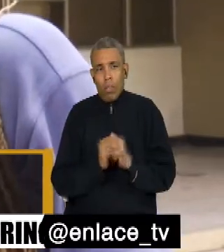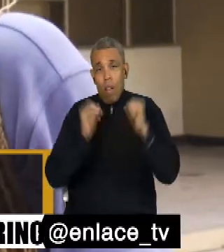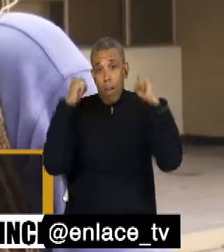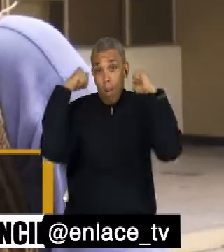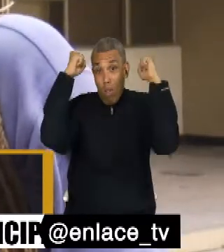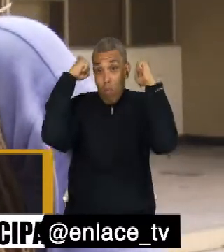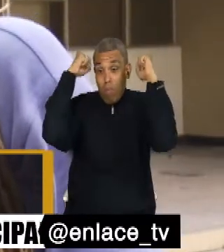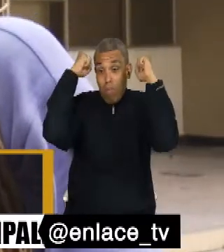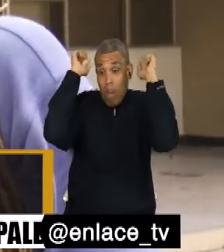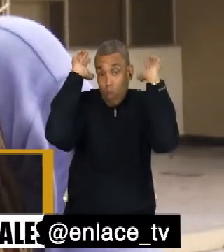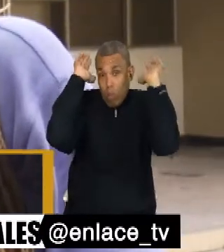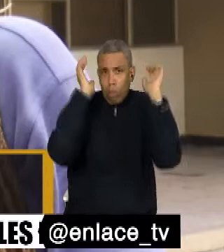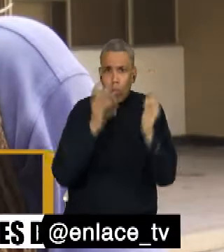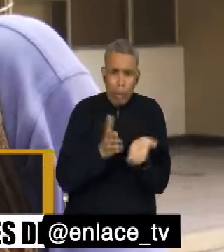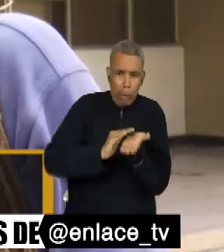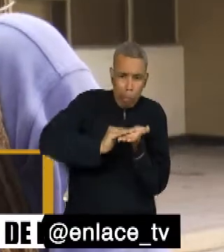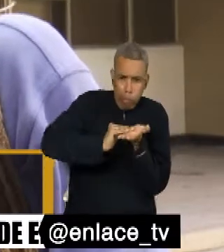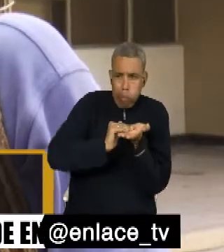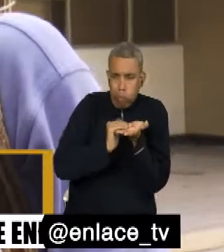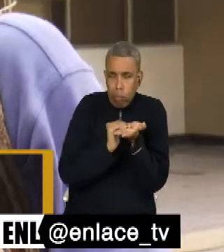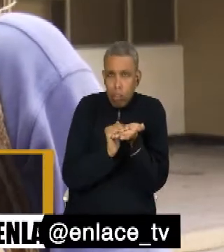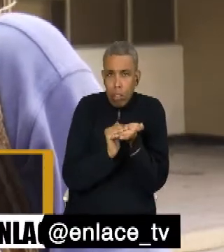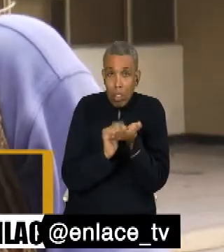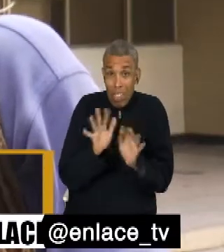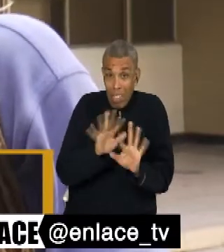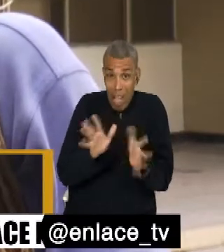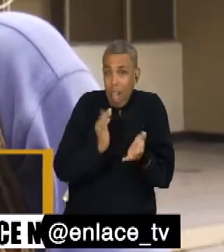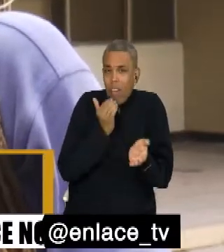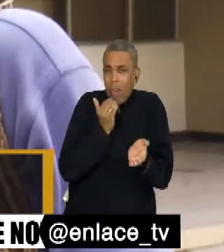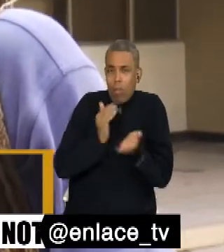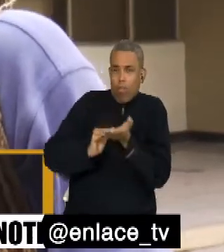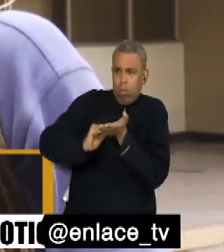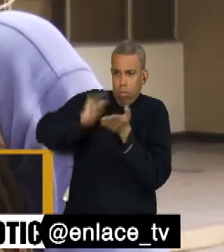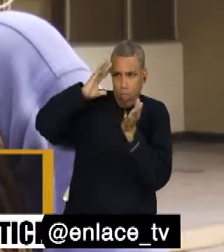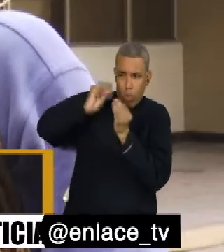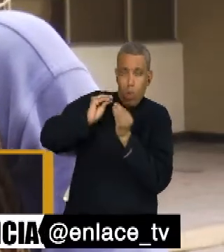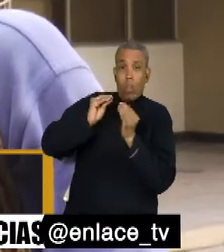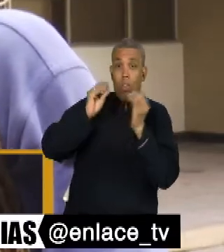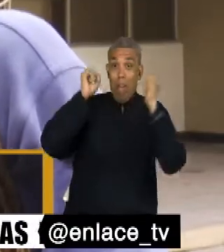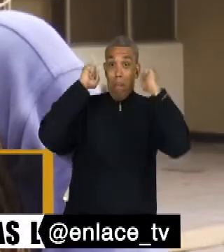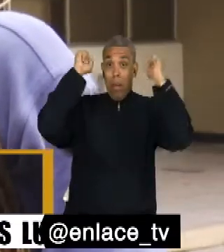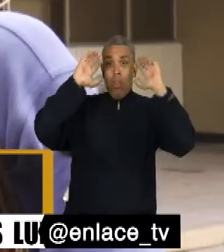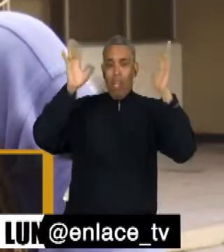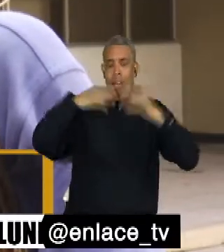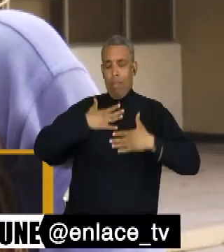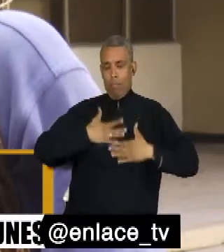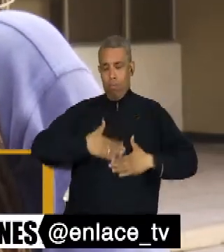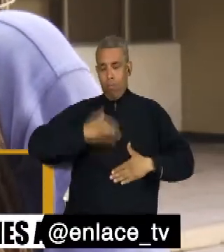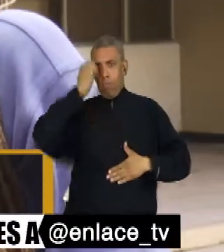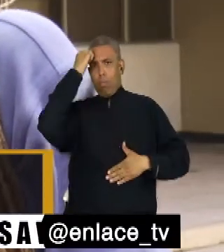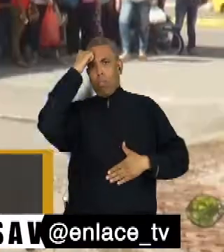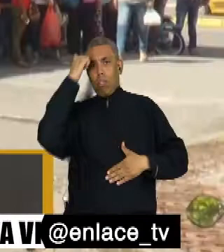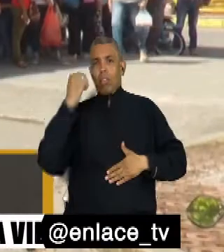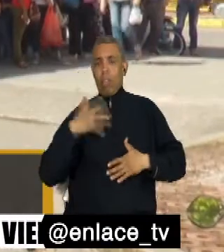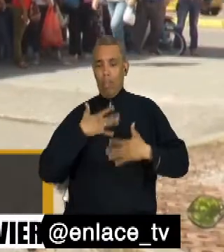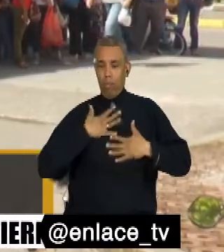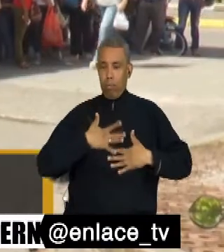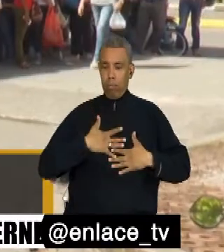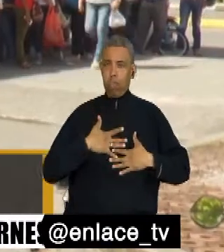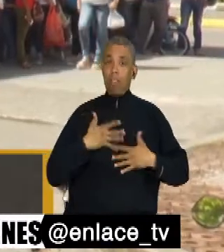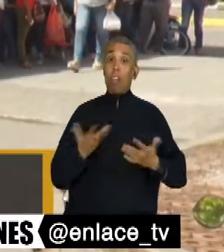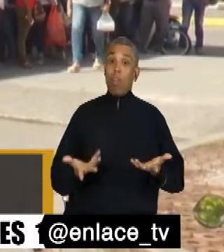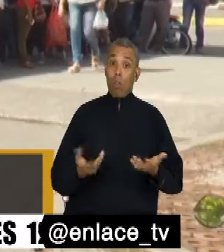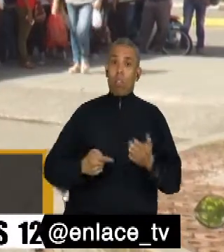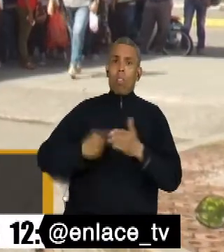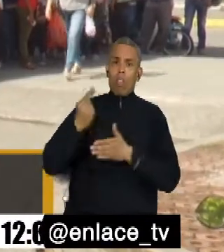sienta a negociar. Cuando se levanta el paro, y exitosamente para los maestros, de una vez se concerta con